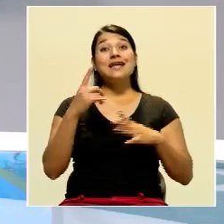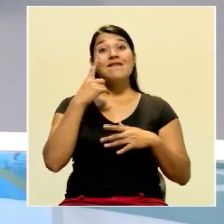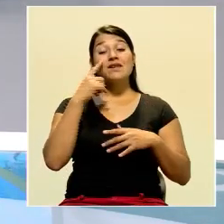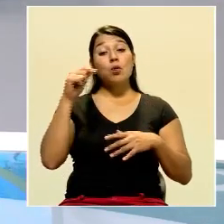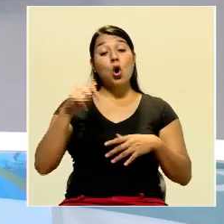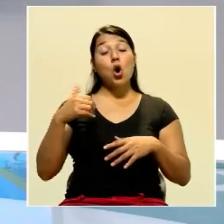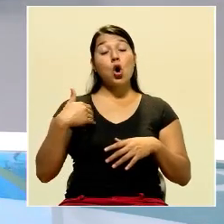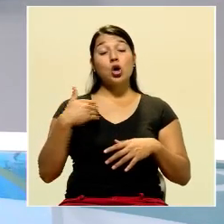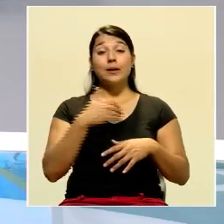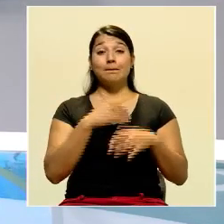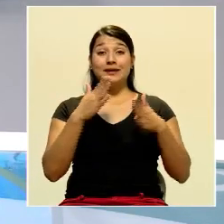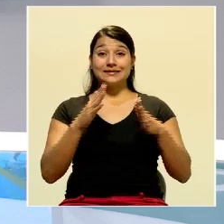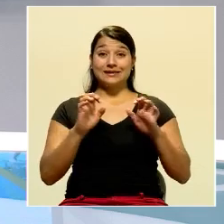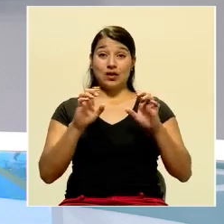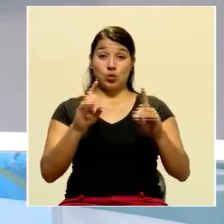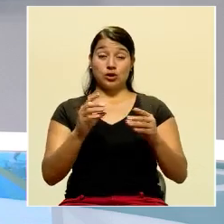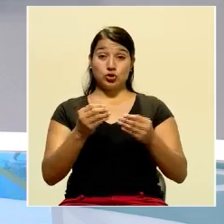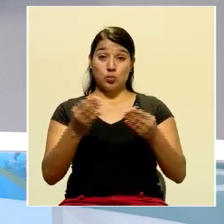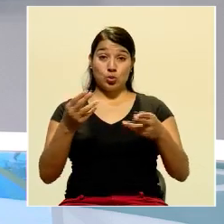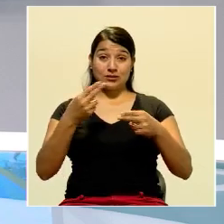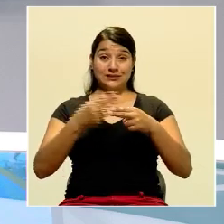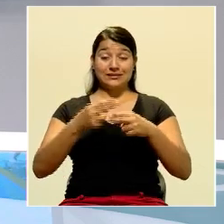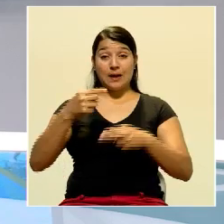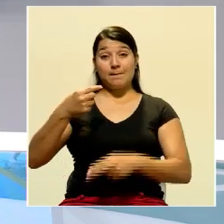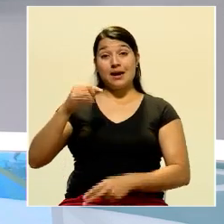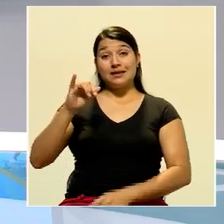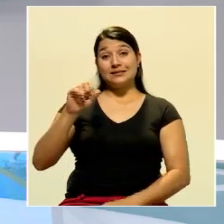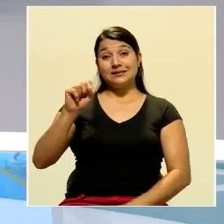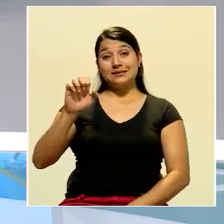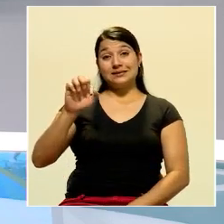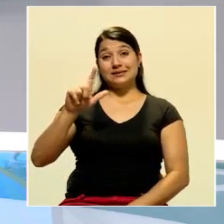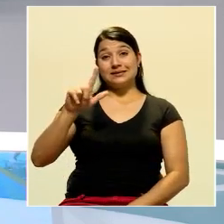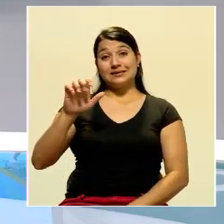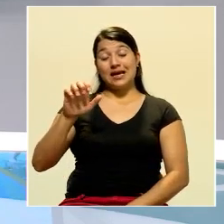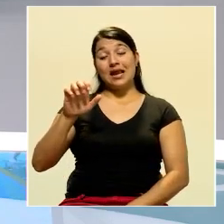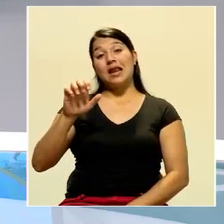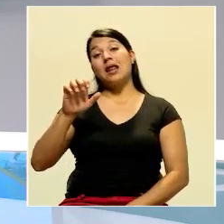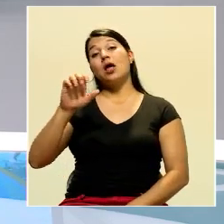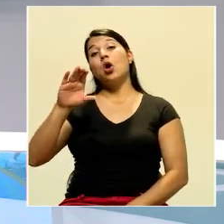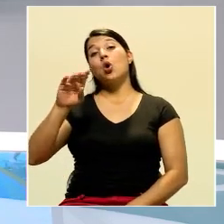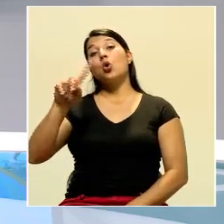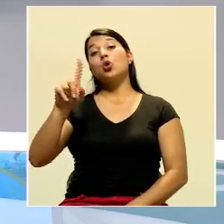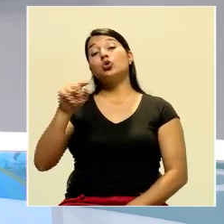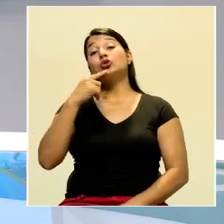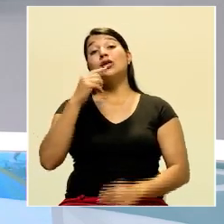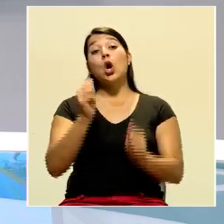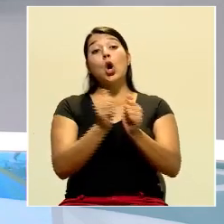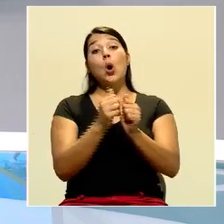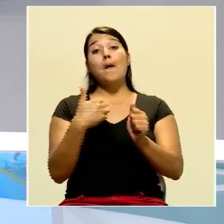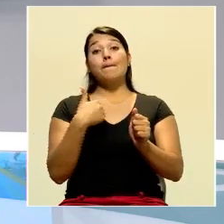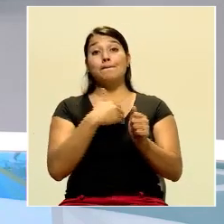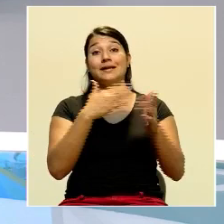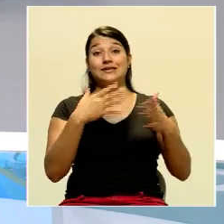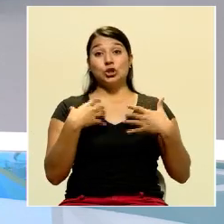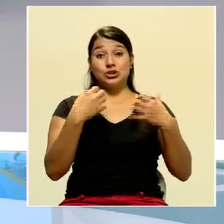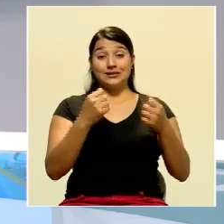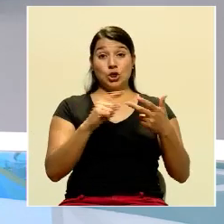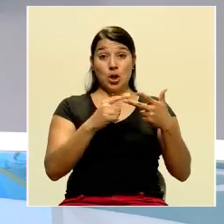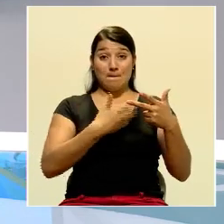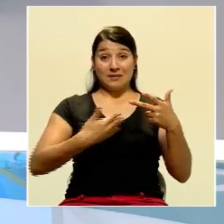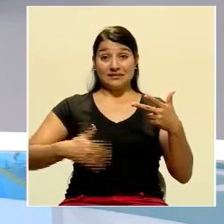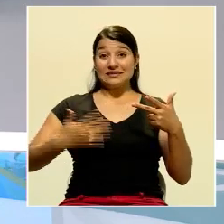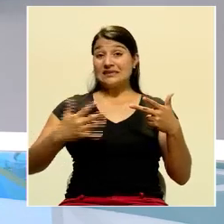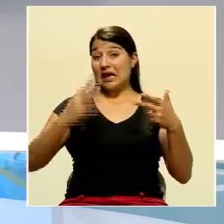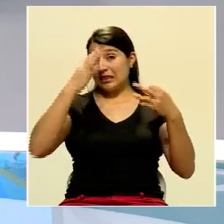la ministra de Educación Pública, Giselle Cruz, informó que junto con el ministro de Salud y el presidente decidieron que no